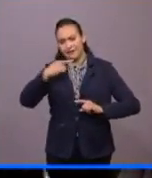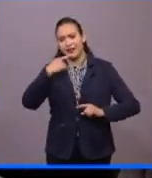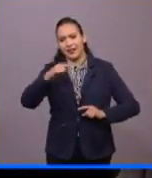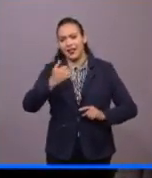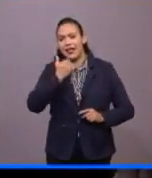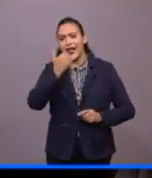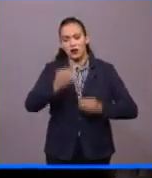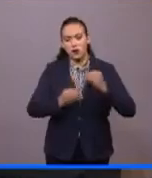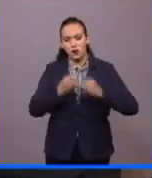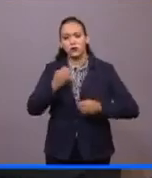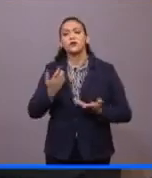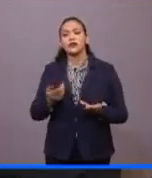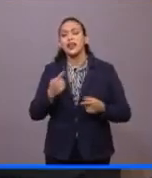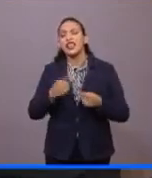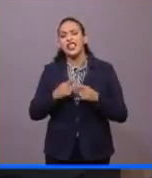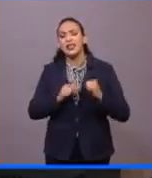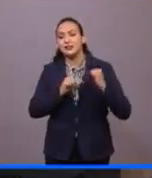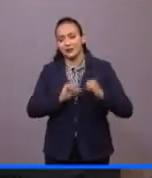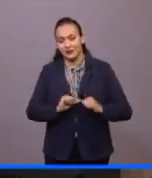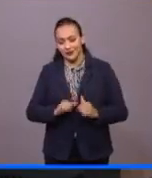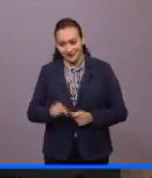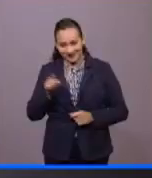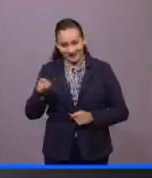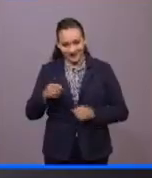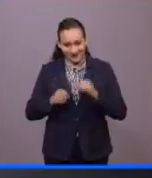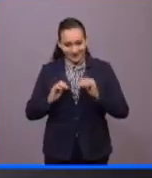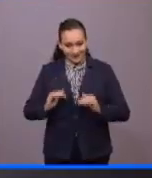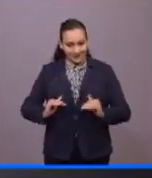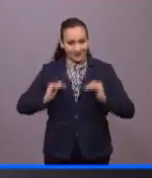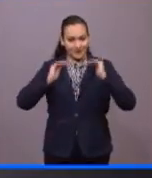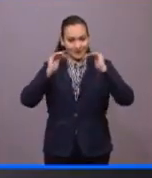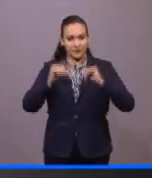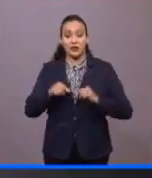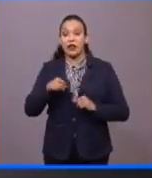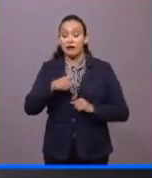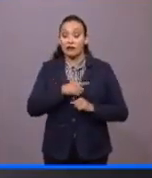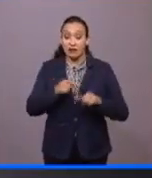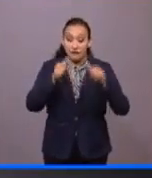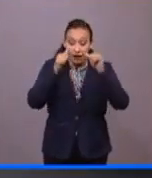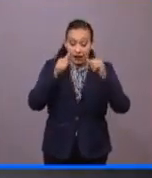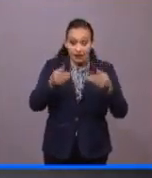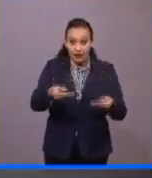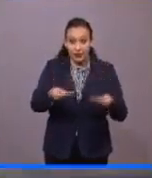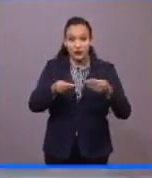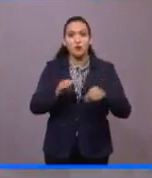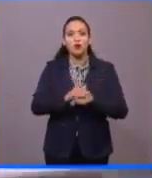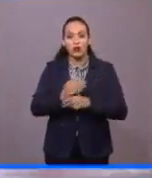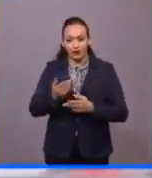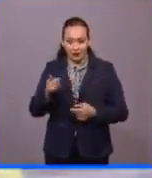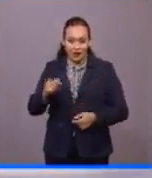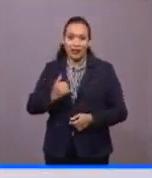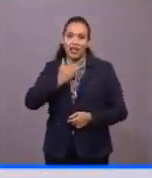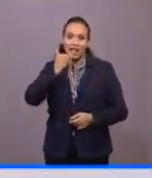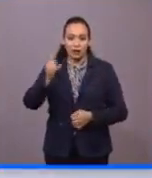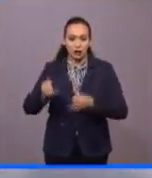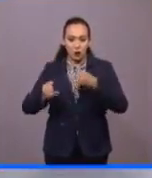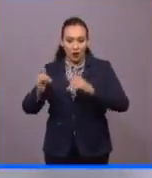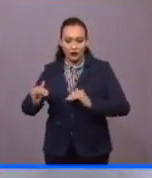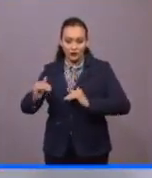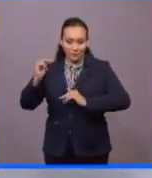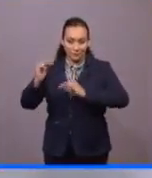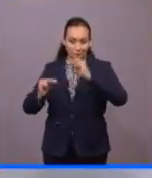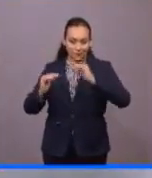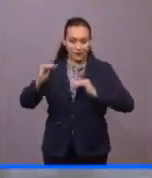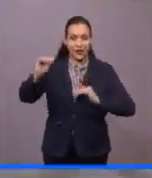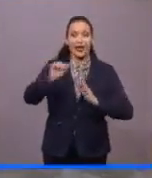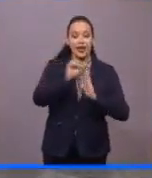por error judicial corresponde al máximo tribunal, atendiendo a una cuestión de jerarquía e independencia en términos